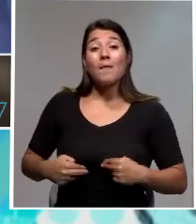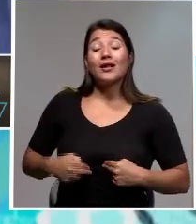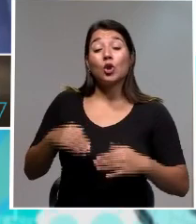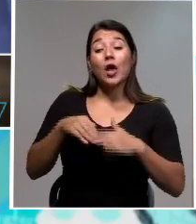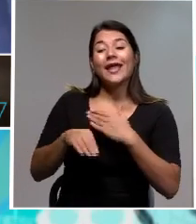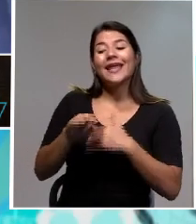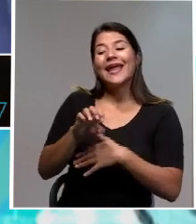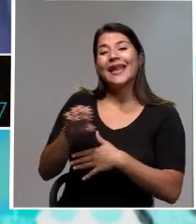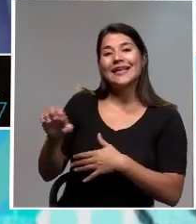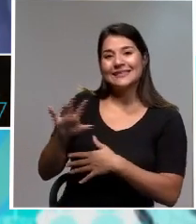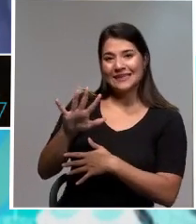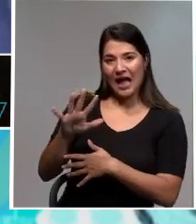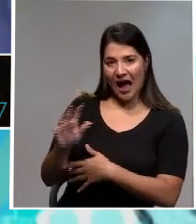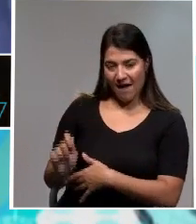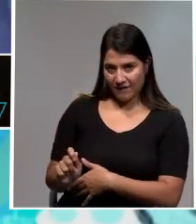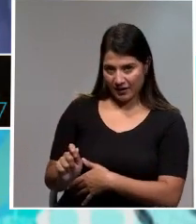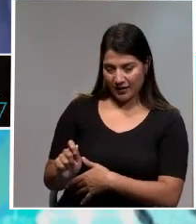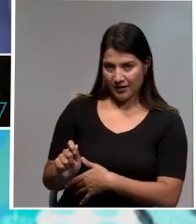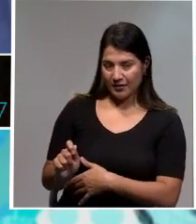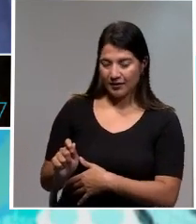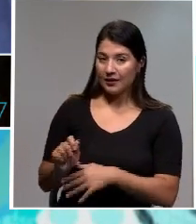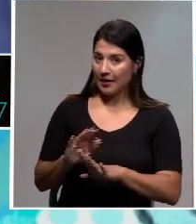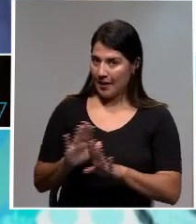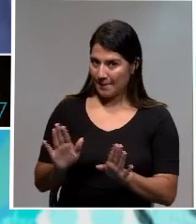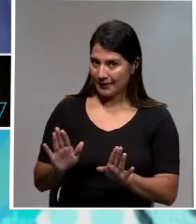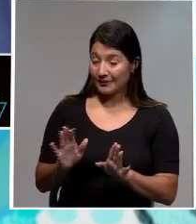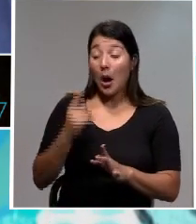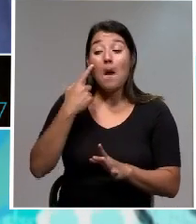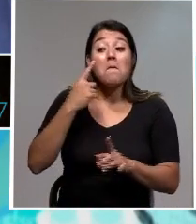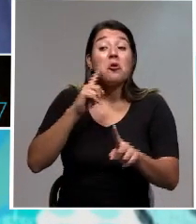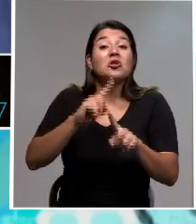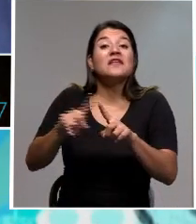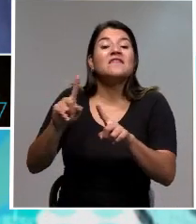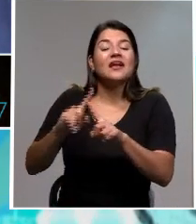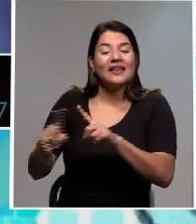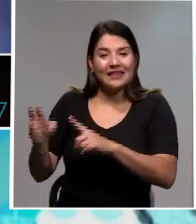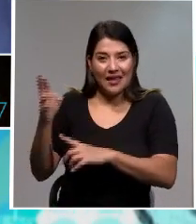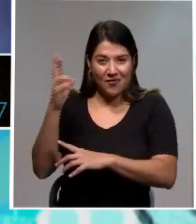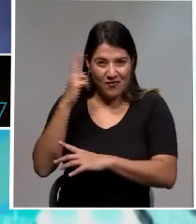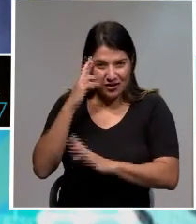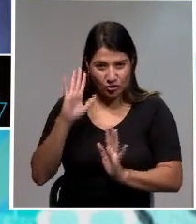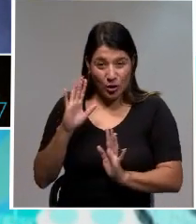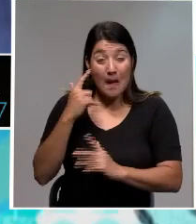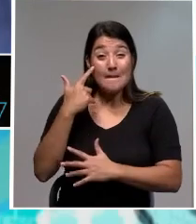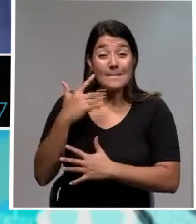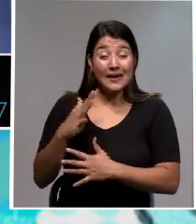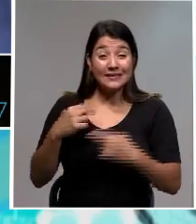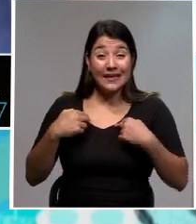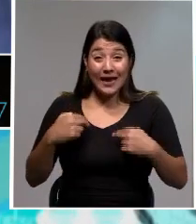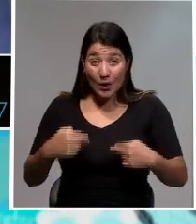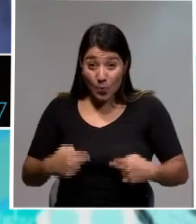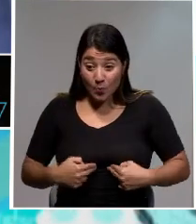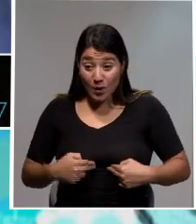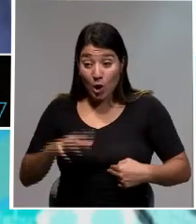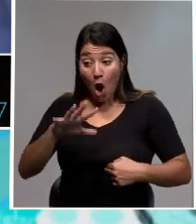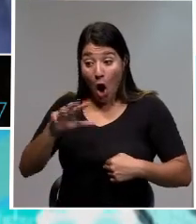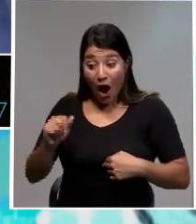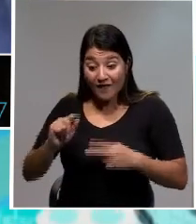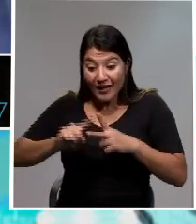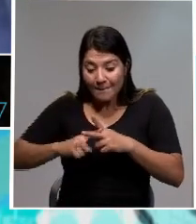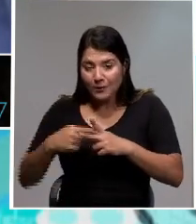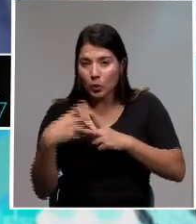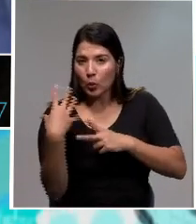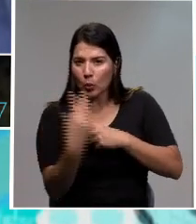africano. Por diversas razones que se especulan, el ser humano empezó a migrar fuera de